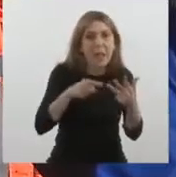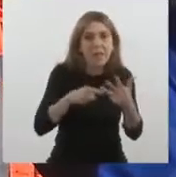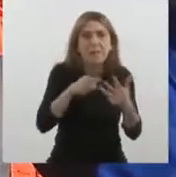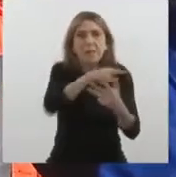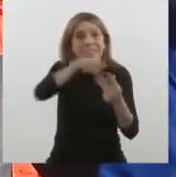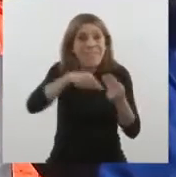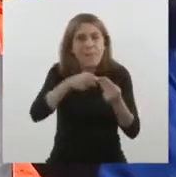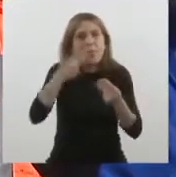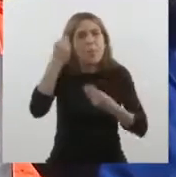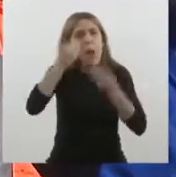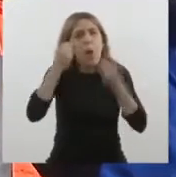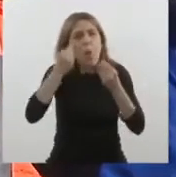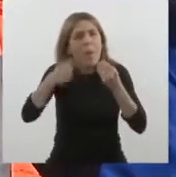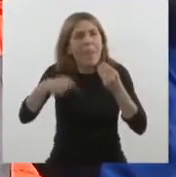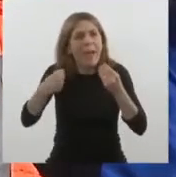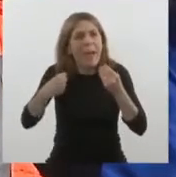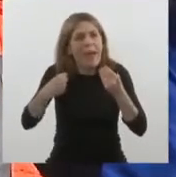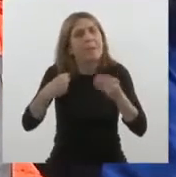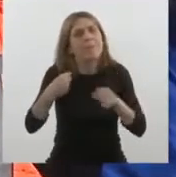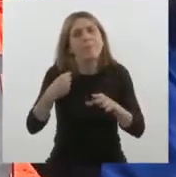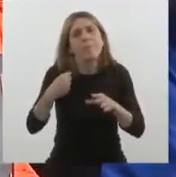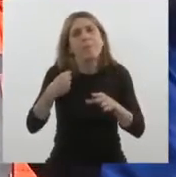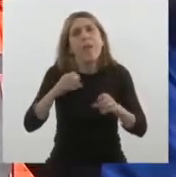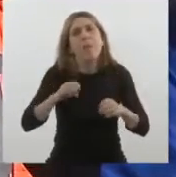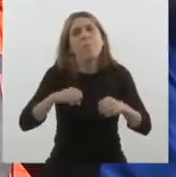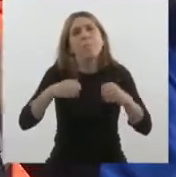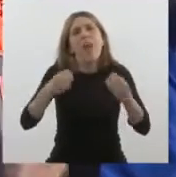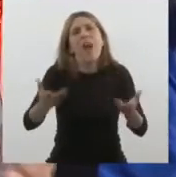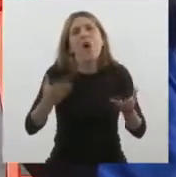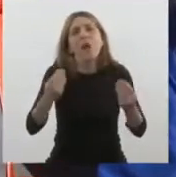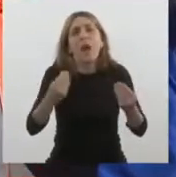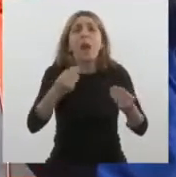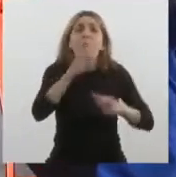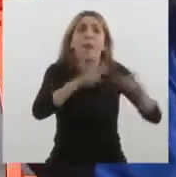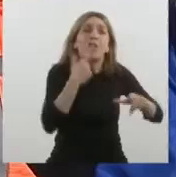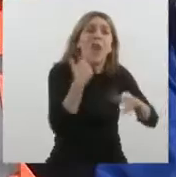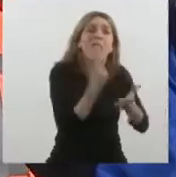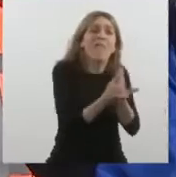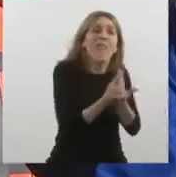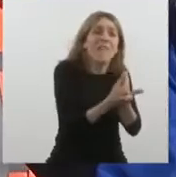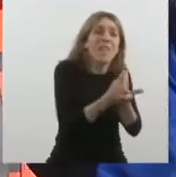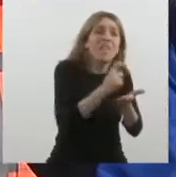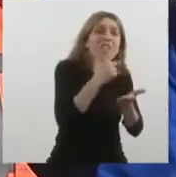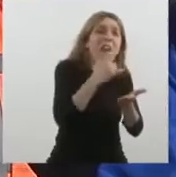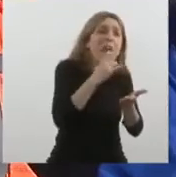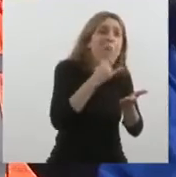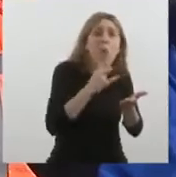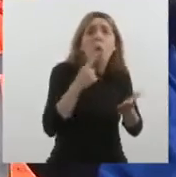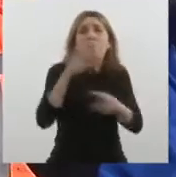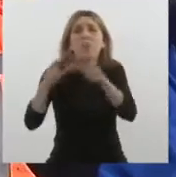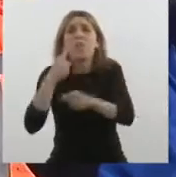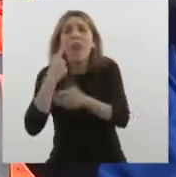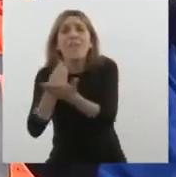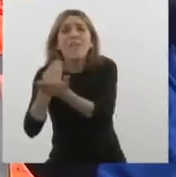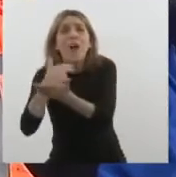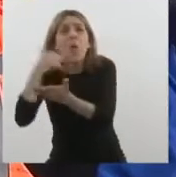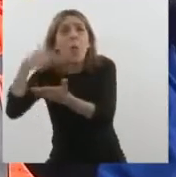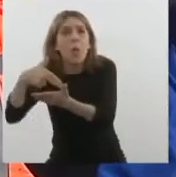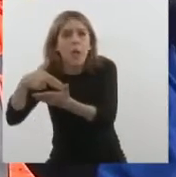preocupa es mejorar la vida, en este caso es lo de Chacabuco, a quienes viven en Chacabuco y a quienes viven en